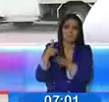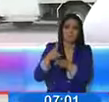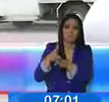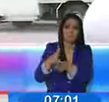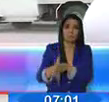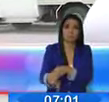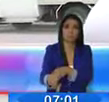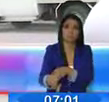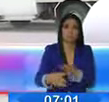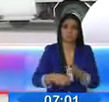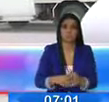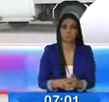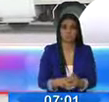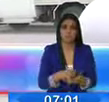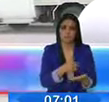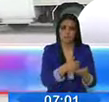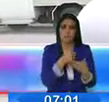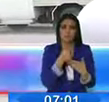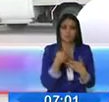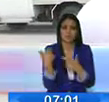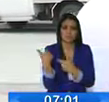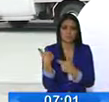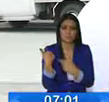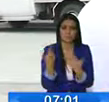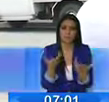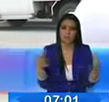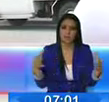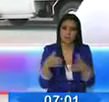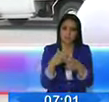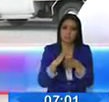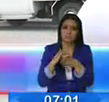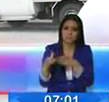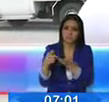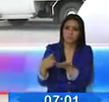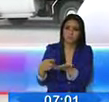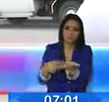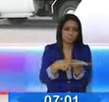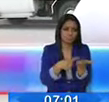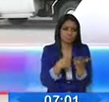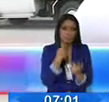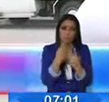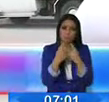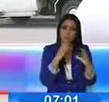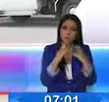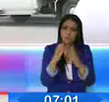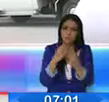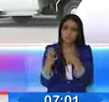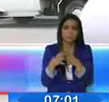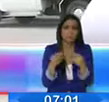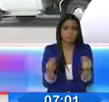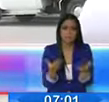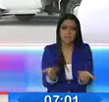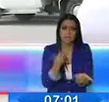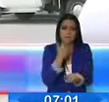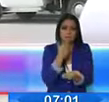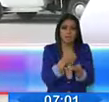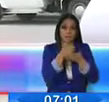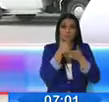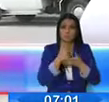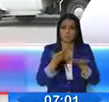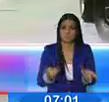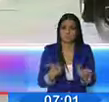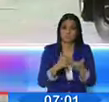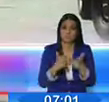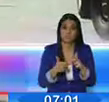gran responsable nos da en la cara nos inviten a una reunión dialogar conversar y tratar de ver la solución a